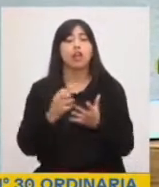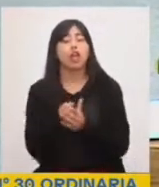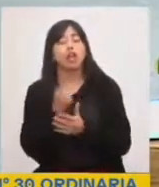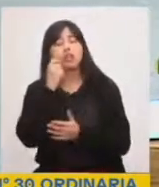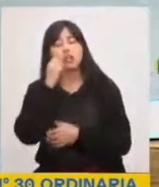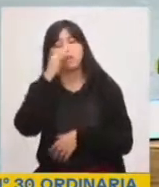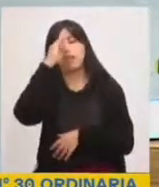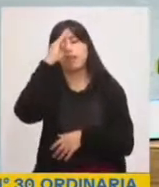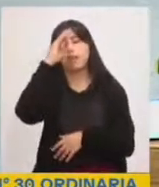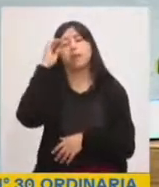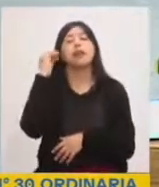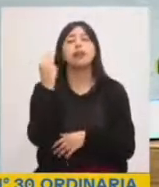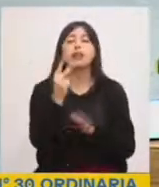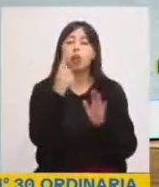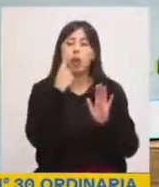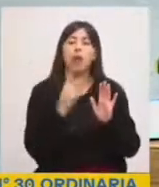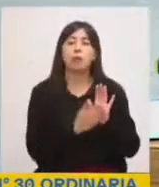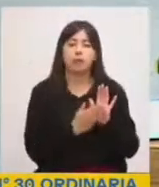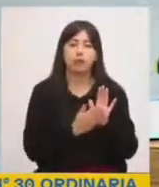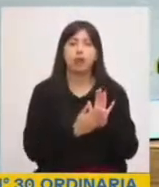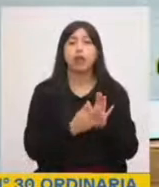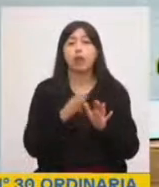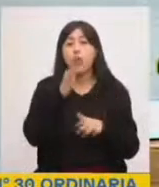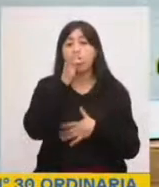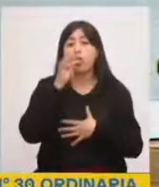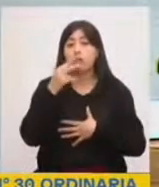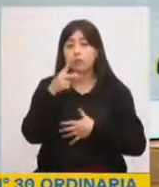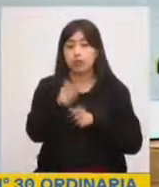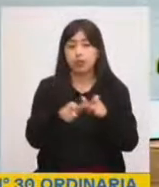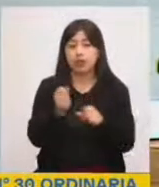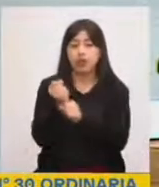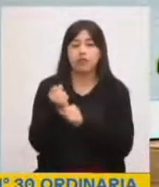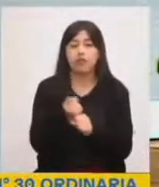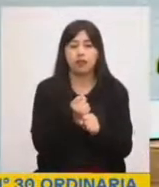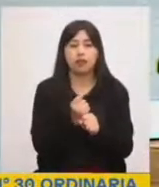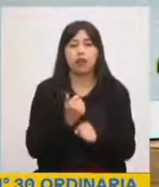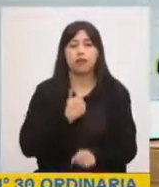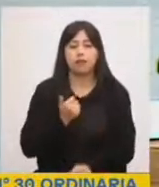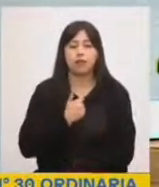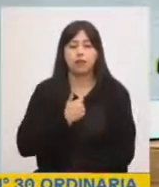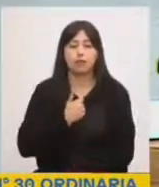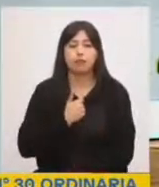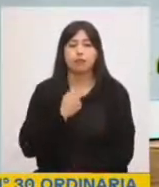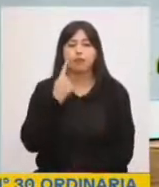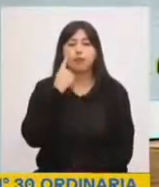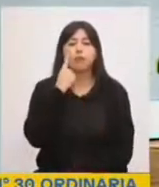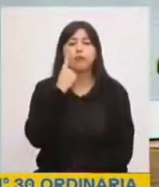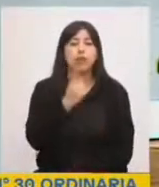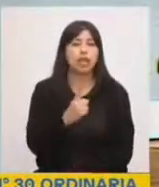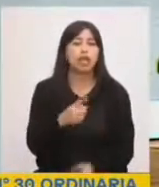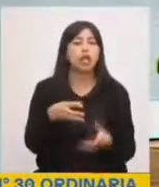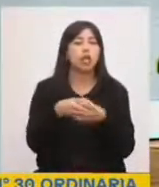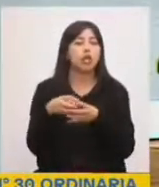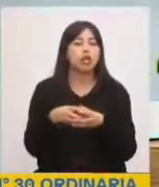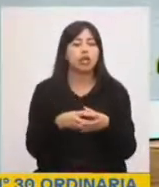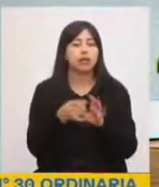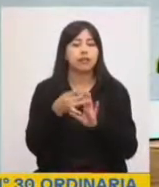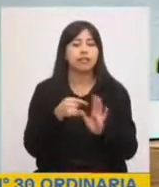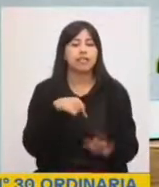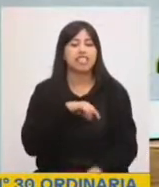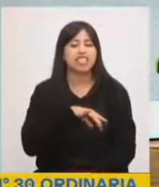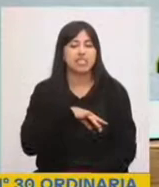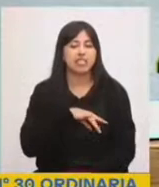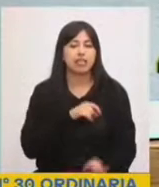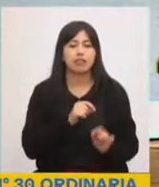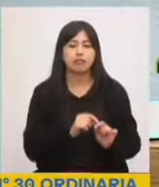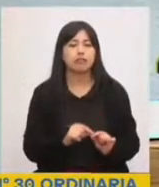del compromiso y la eficacia de nuestros detectives en la lucha contra el crimen organizado. Sin embargo, el crimen organizado en Chile ha evolucionado de